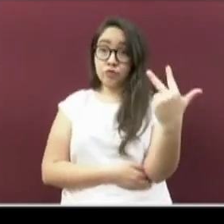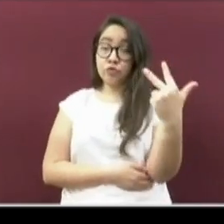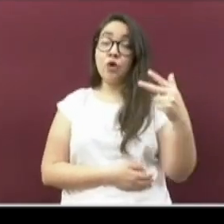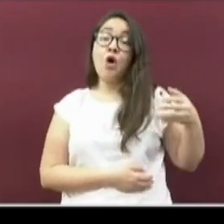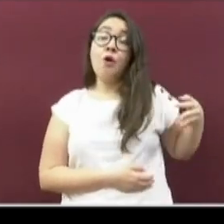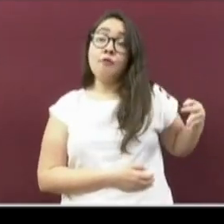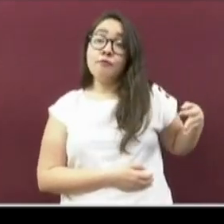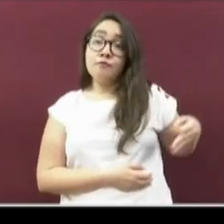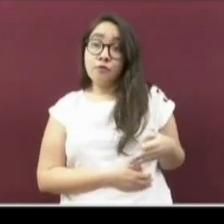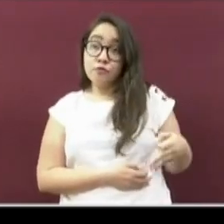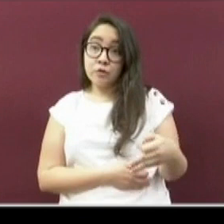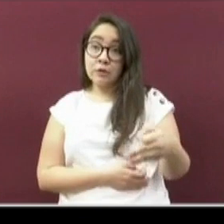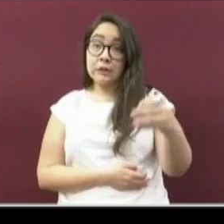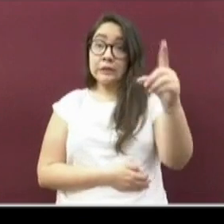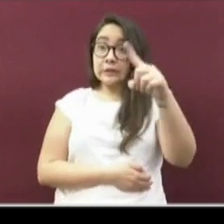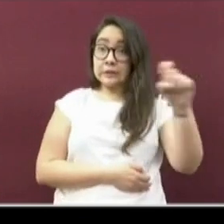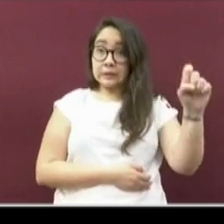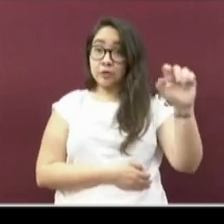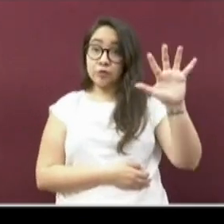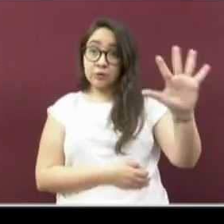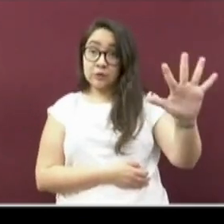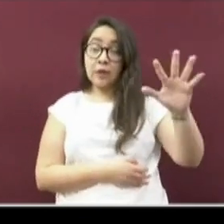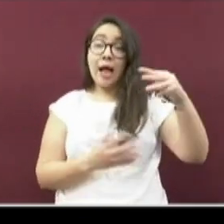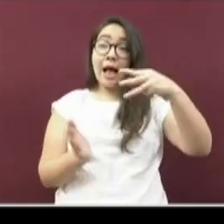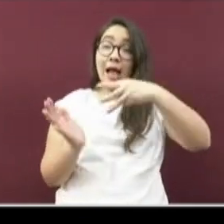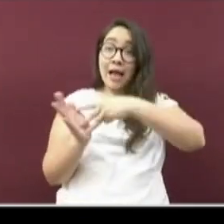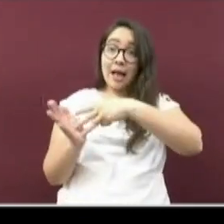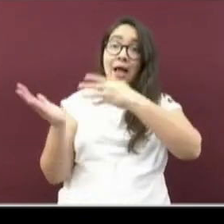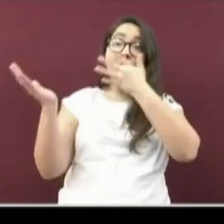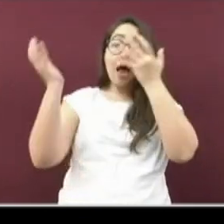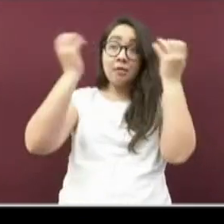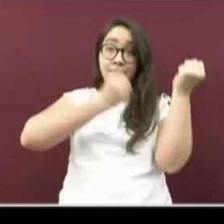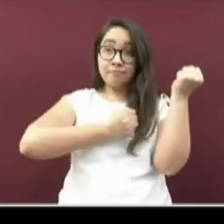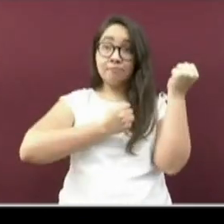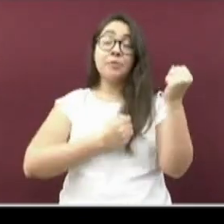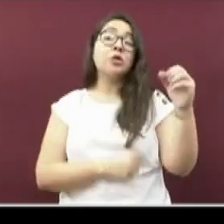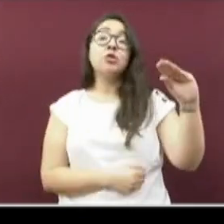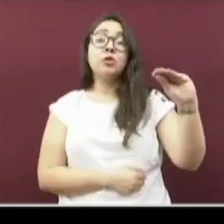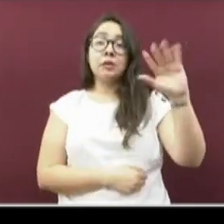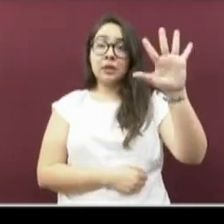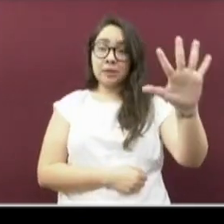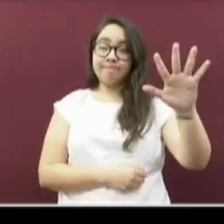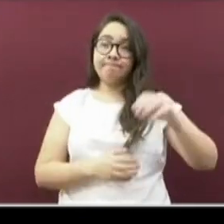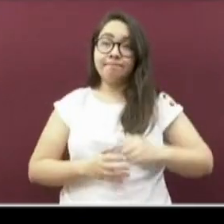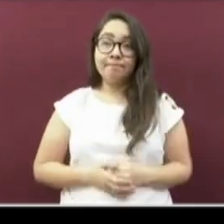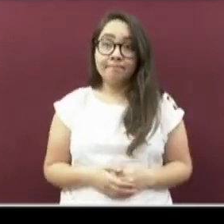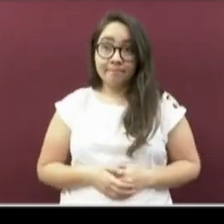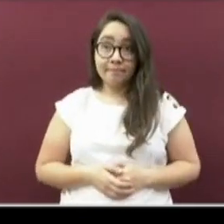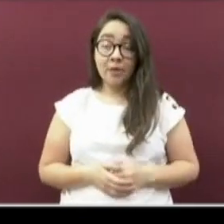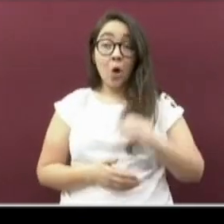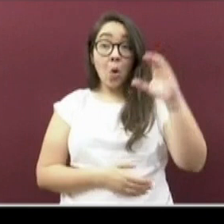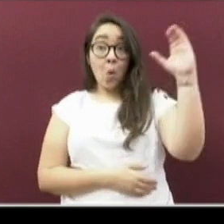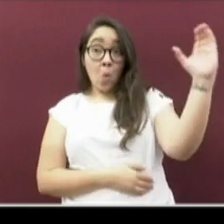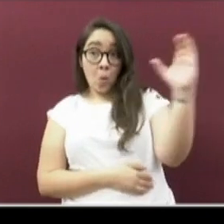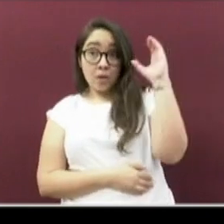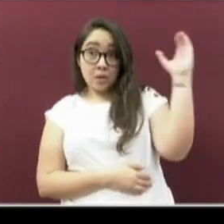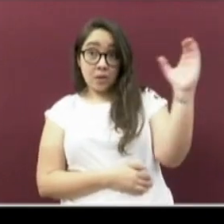Fortín, 105 y Martínez de la Torre, 95.